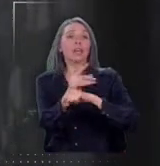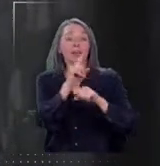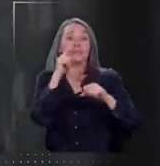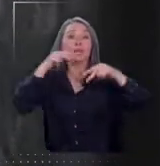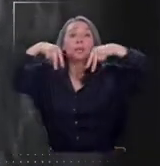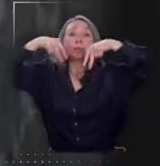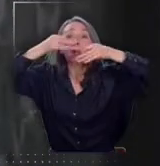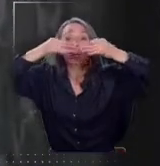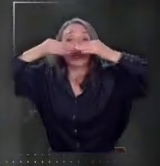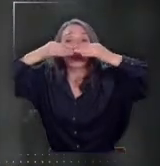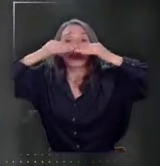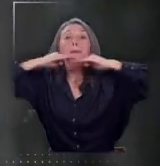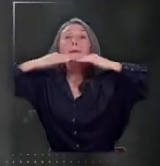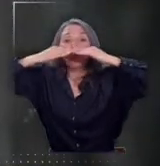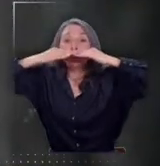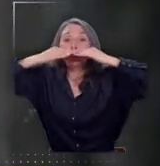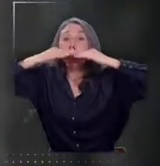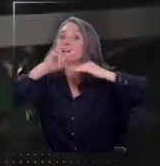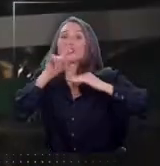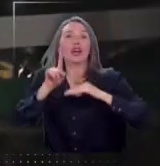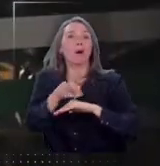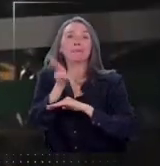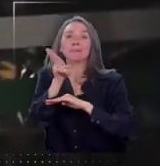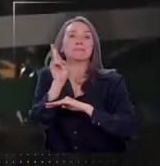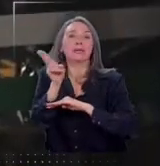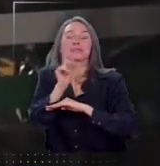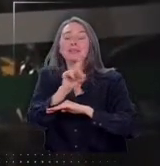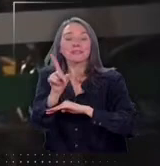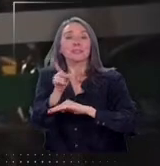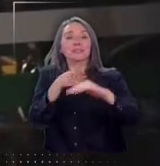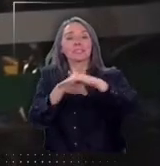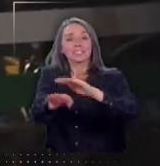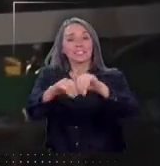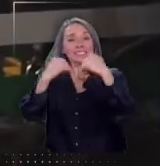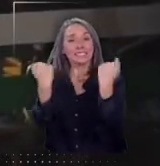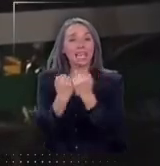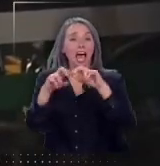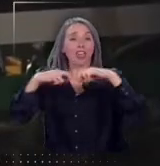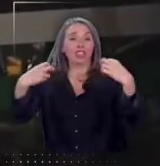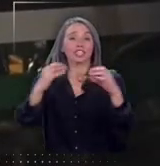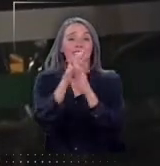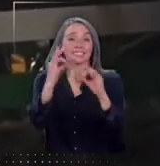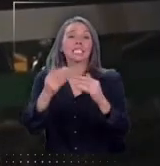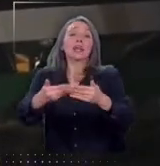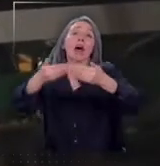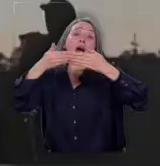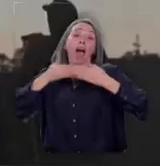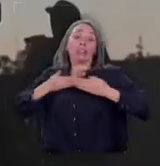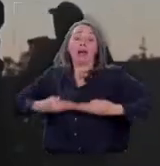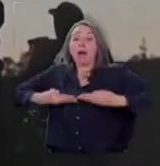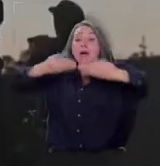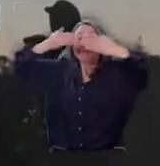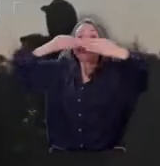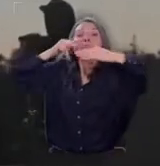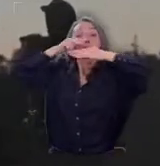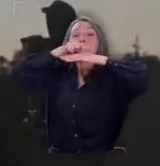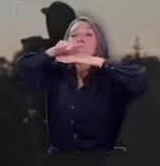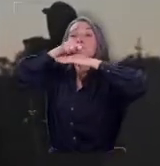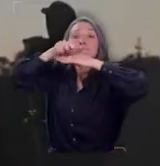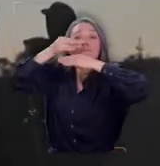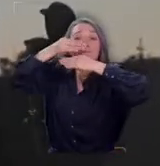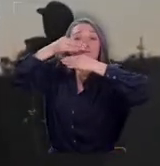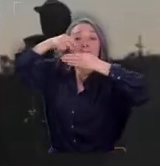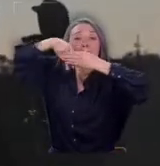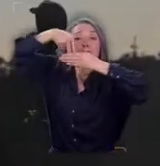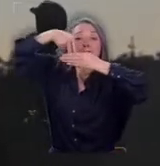están los hinchas que no están permitidos dentro del recinto deportivo se juega Sin público bueno Están detrás literalmente ahí detrás